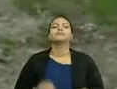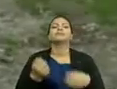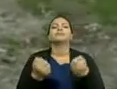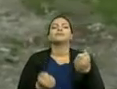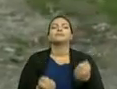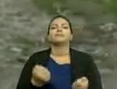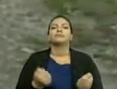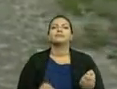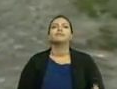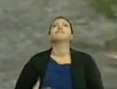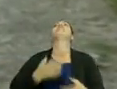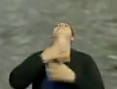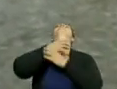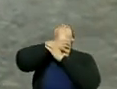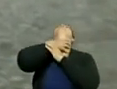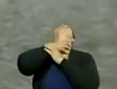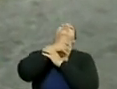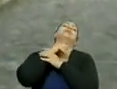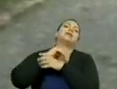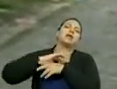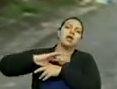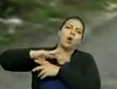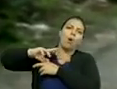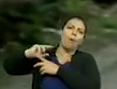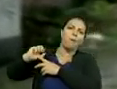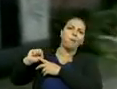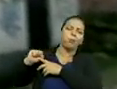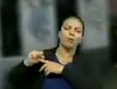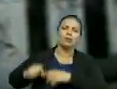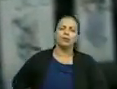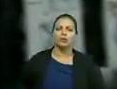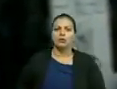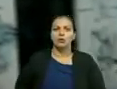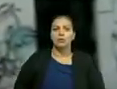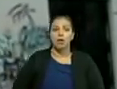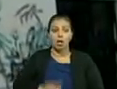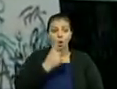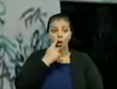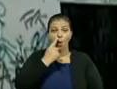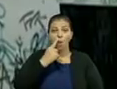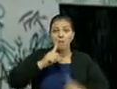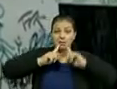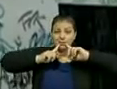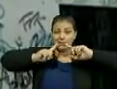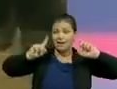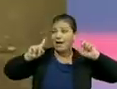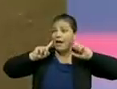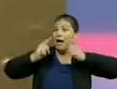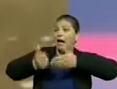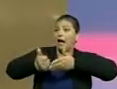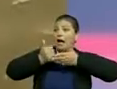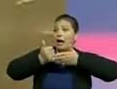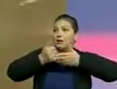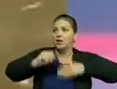comunidad salió en auxilio y alguien vio dónde ingresaron y hasta allá llegaron los indignados vecinos.